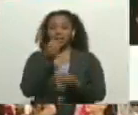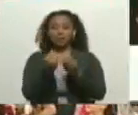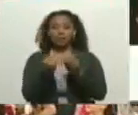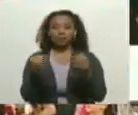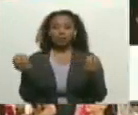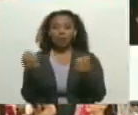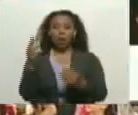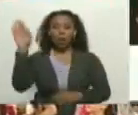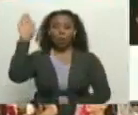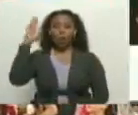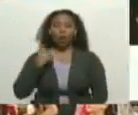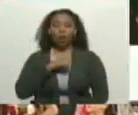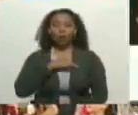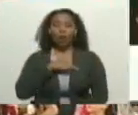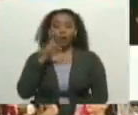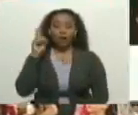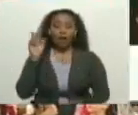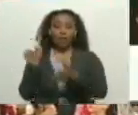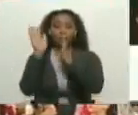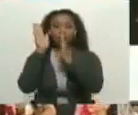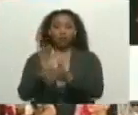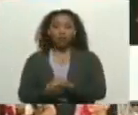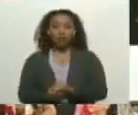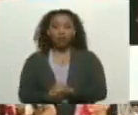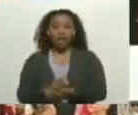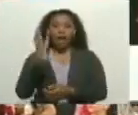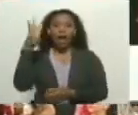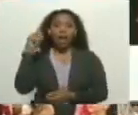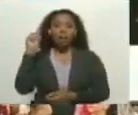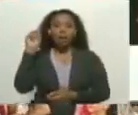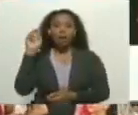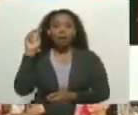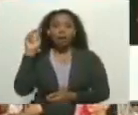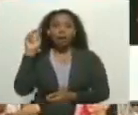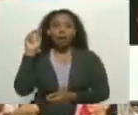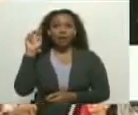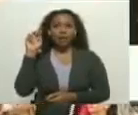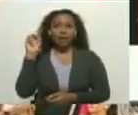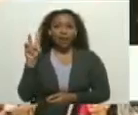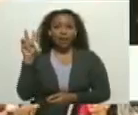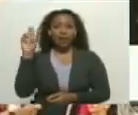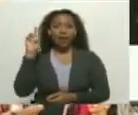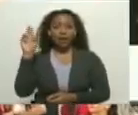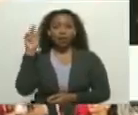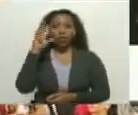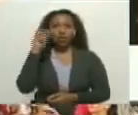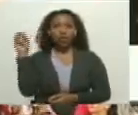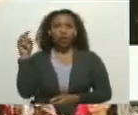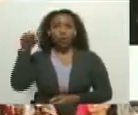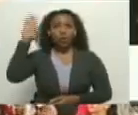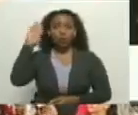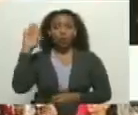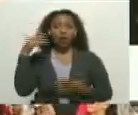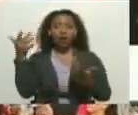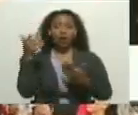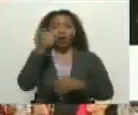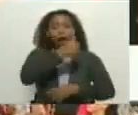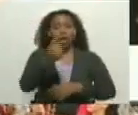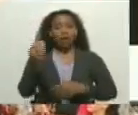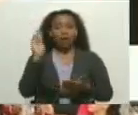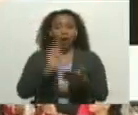juramento nuestro en los cuarteles del MBR 200. Es el juramento que, bueno, que cada vez que tenemos